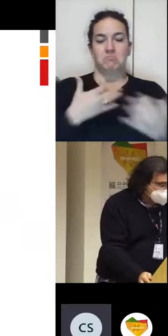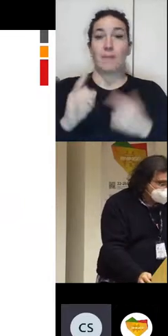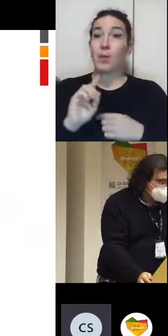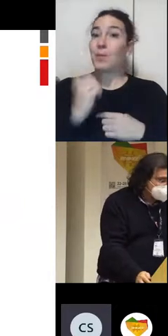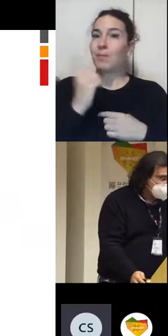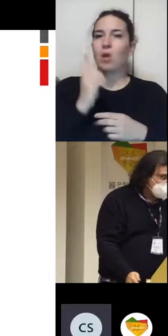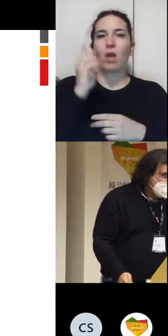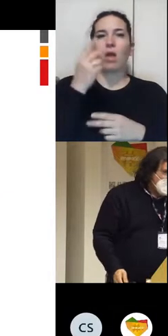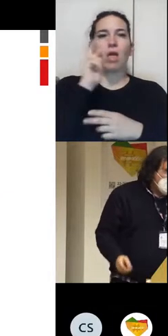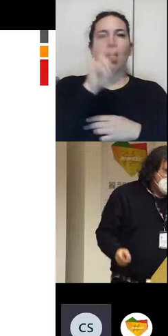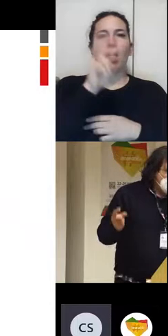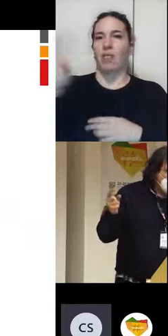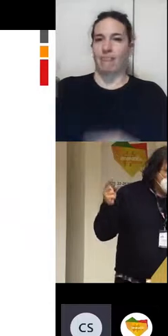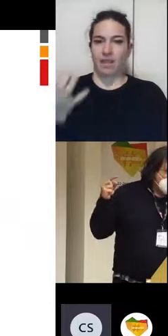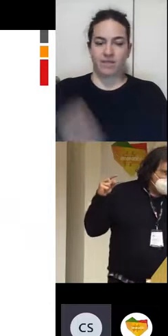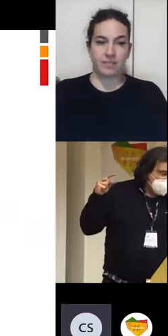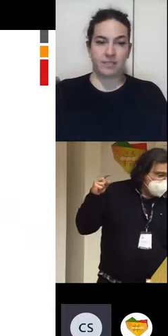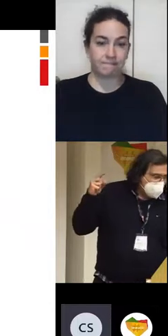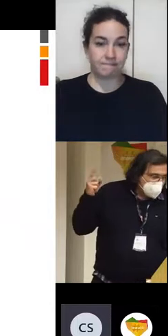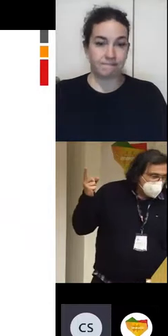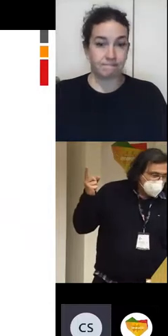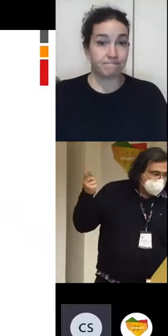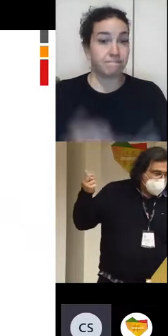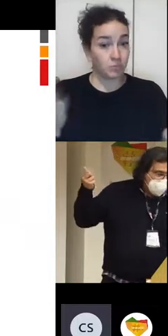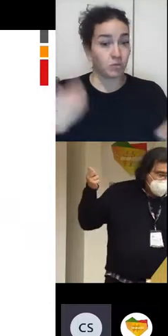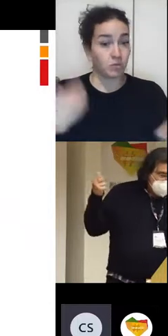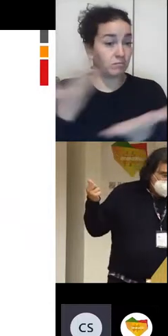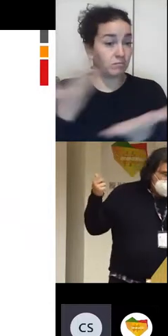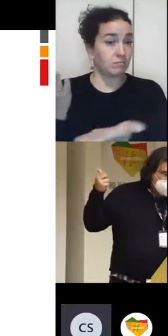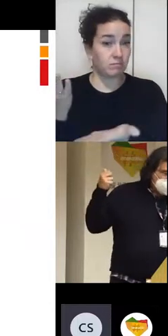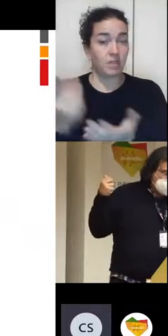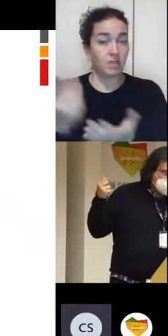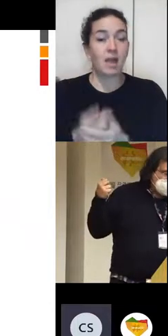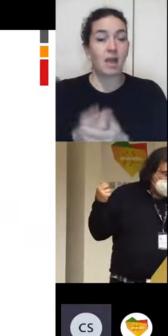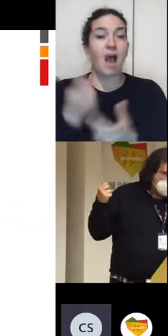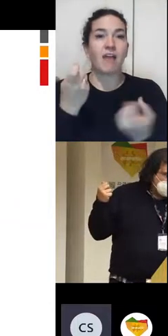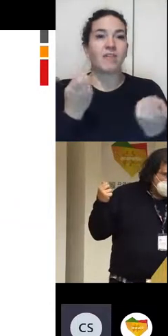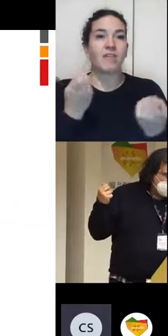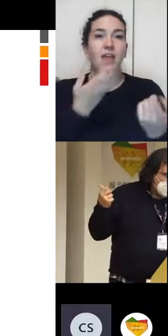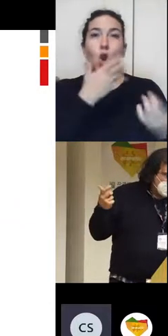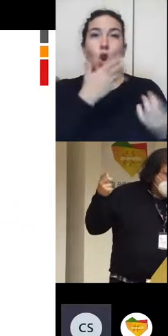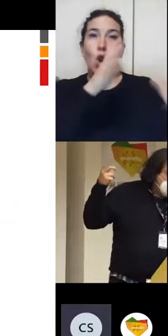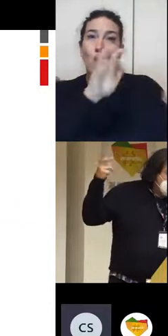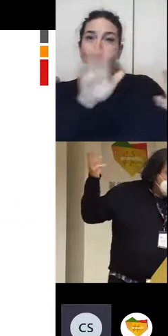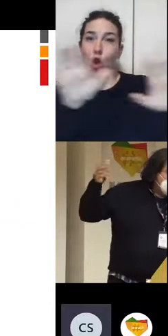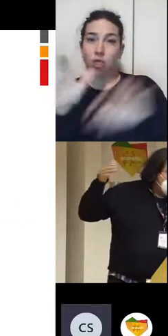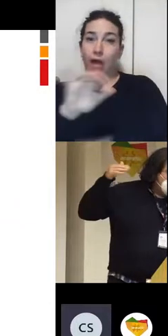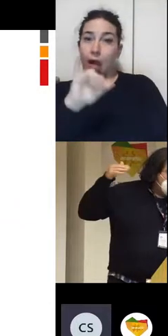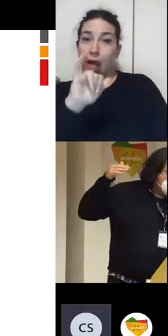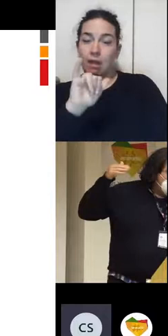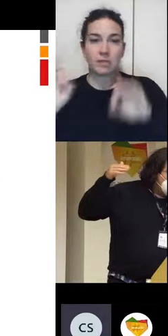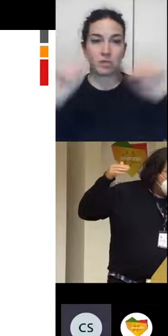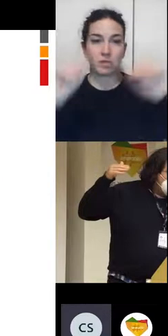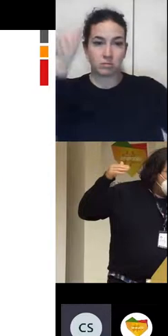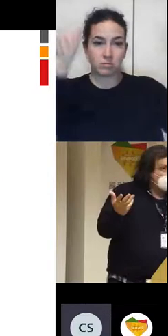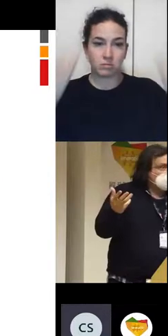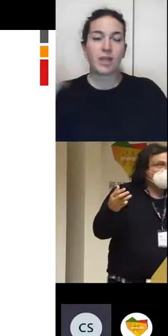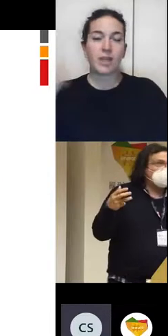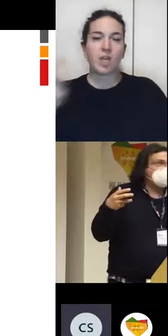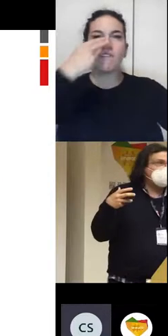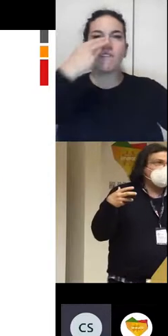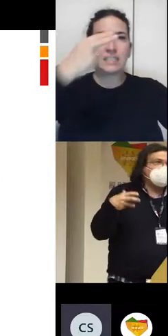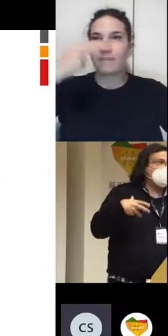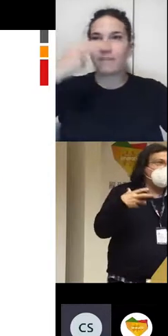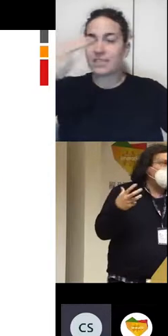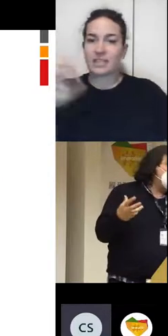pasar. Y literalmente pues tiene esa parte de conocer los casos reales y en este caso pues que visiten los teatros,